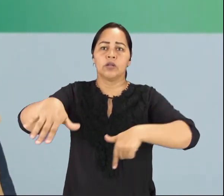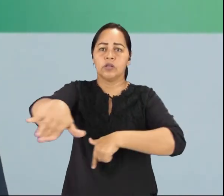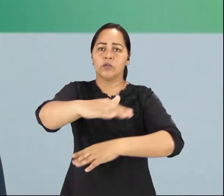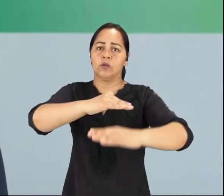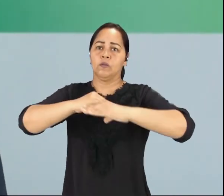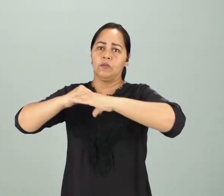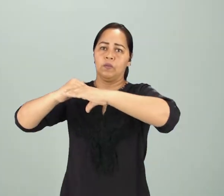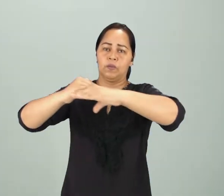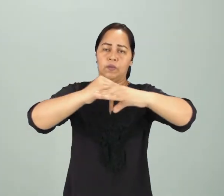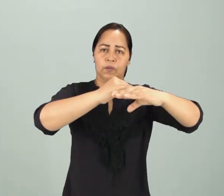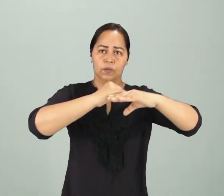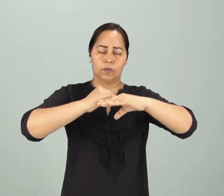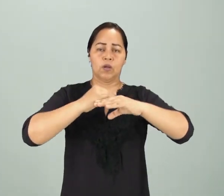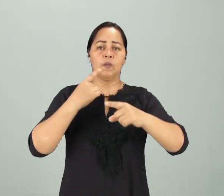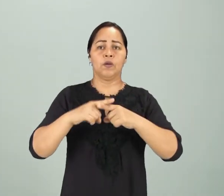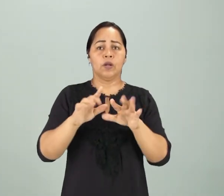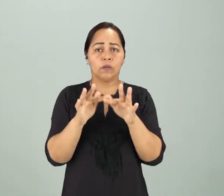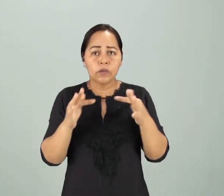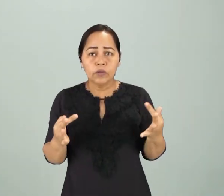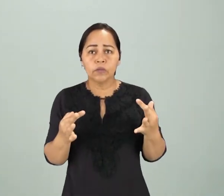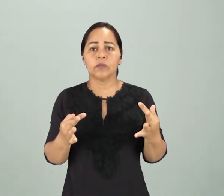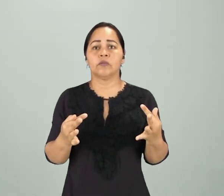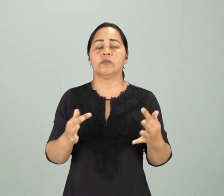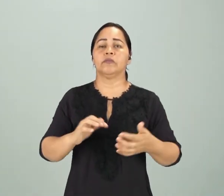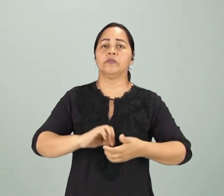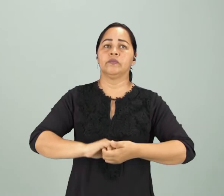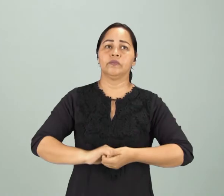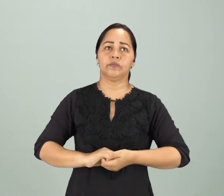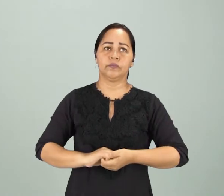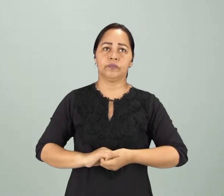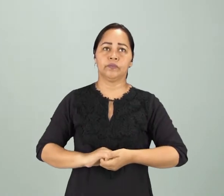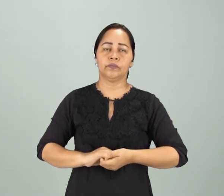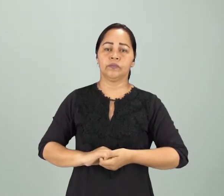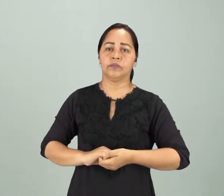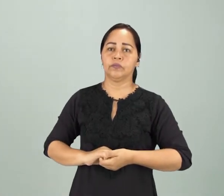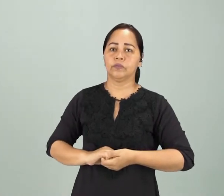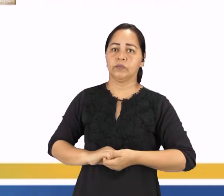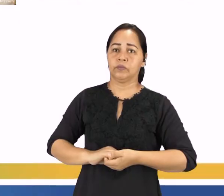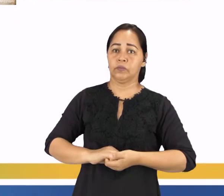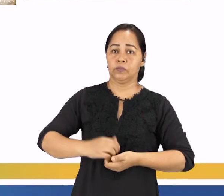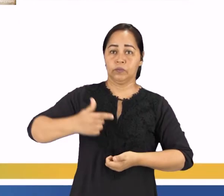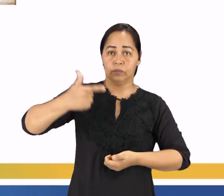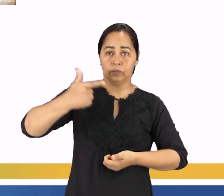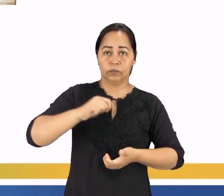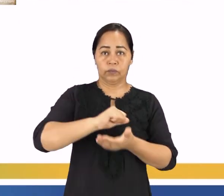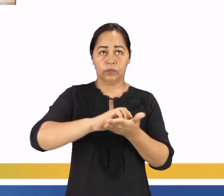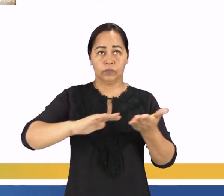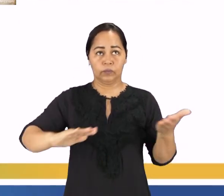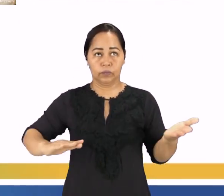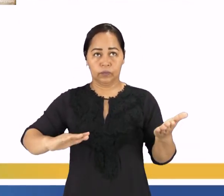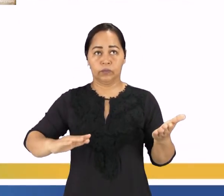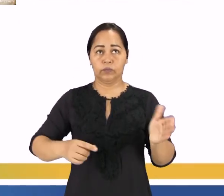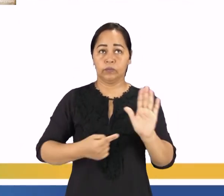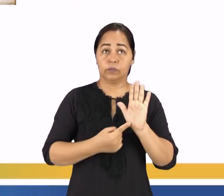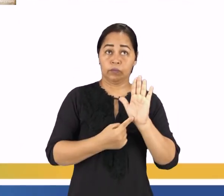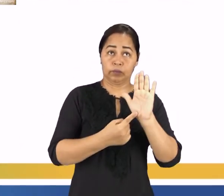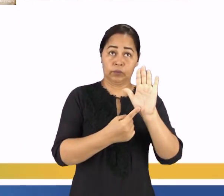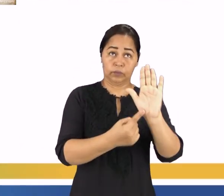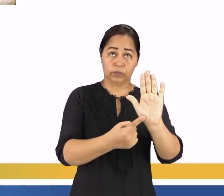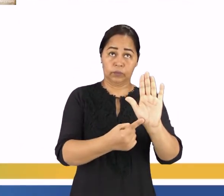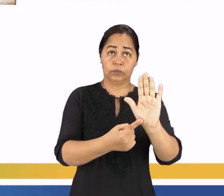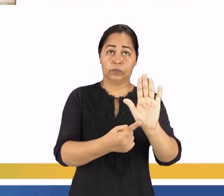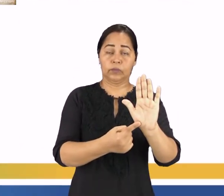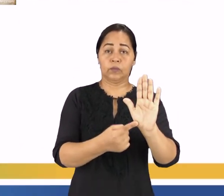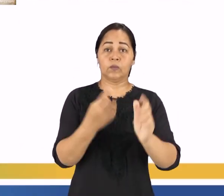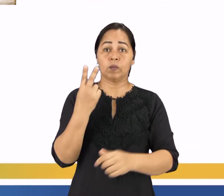fueran escuchadas a través de sus palabras. Actividad 2. Aquí en la actividad 2